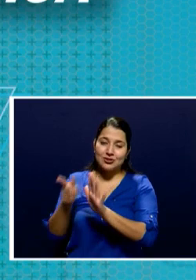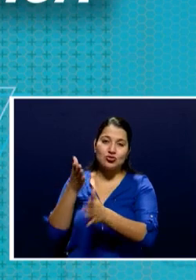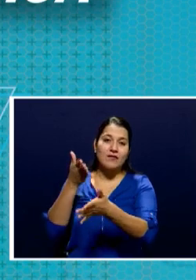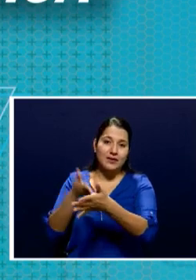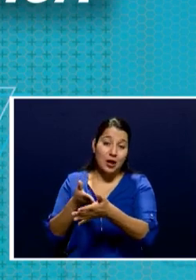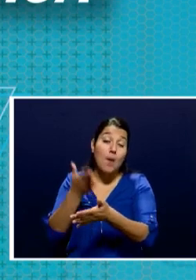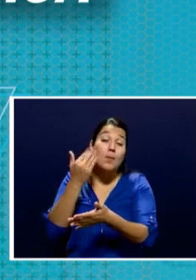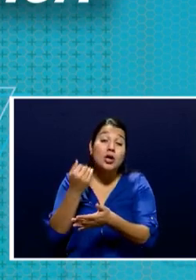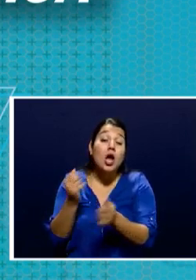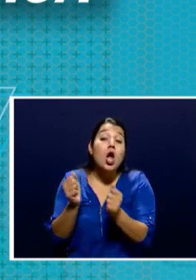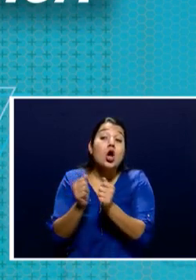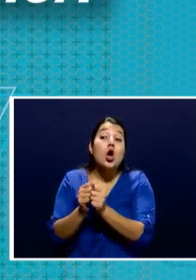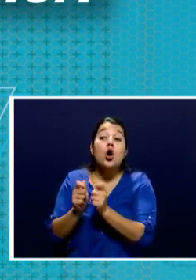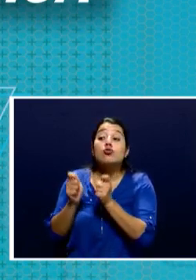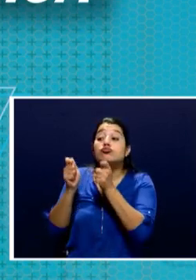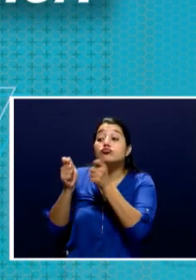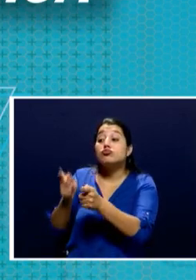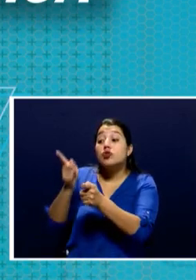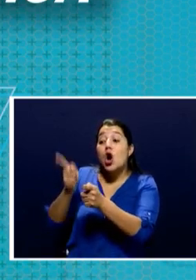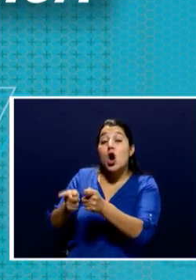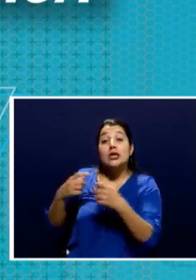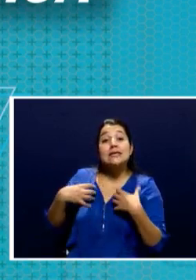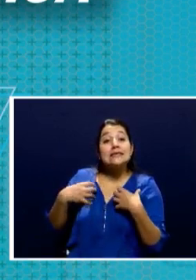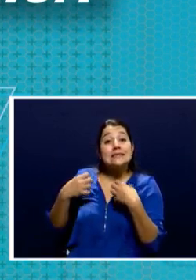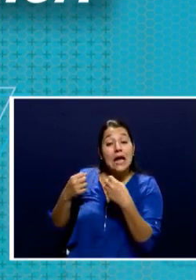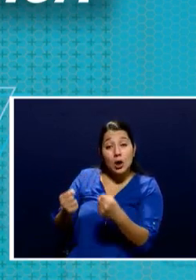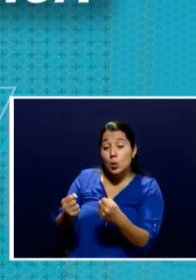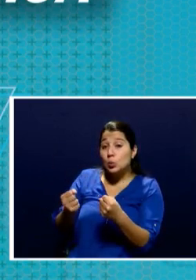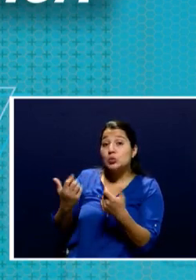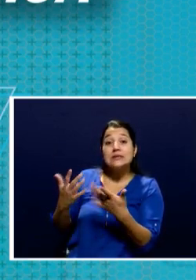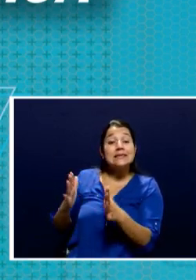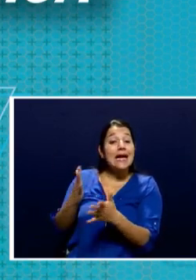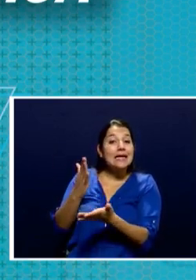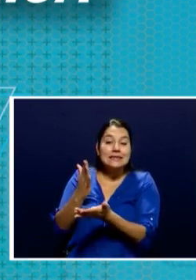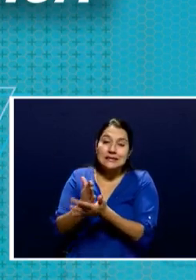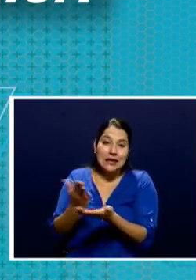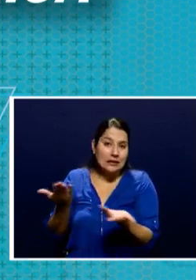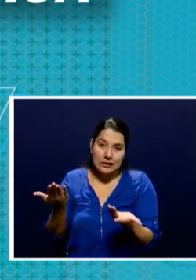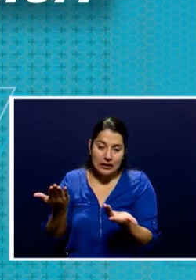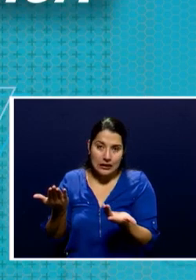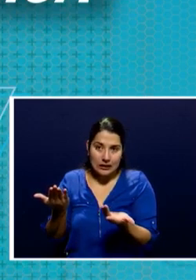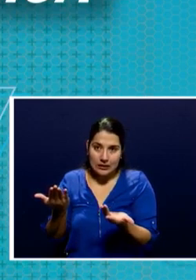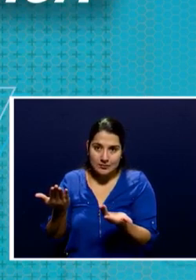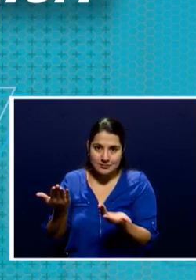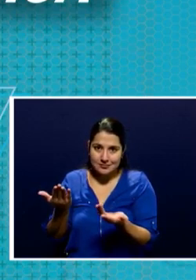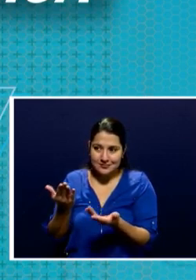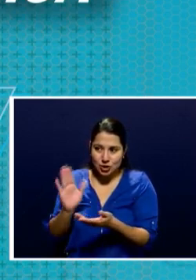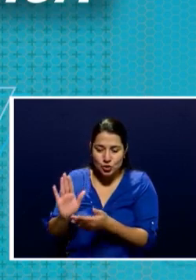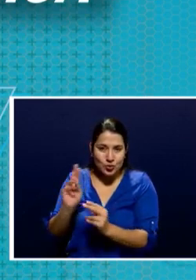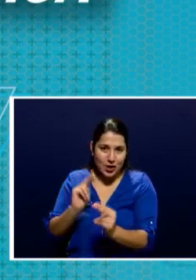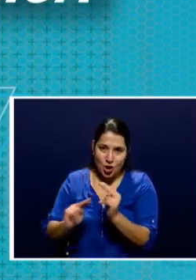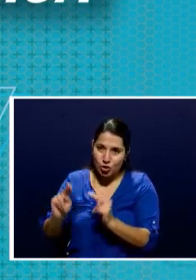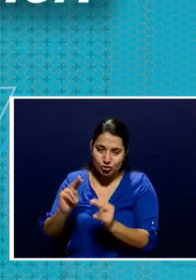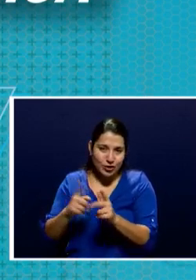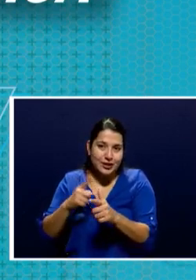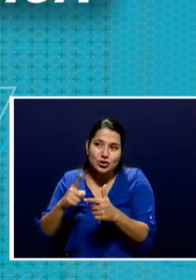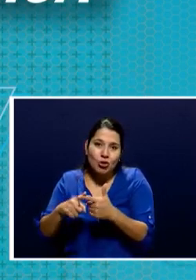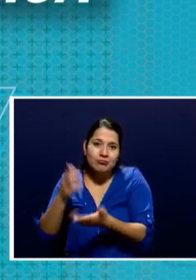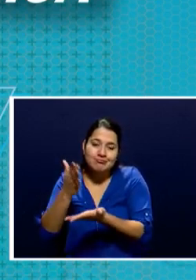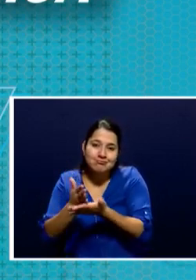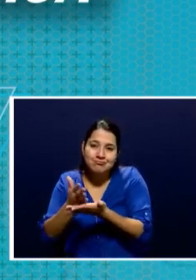la orden sanitaria pues ciertamente se detiene el percibir los ingresos, ¿verdad? Ahí tendríamos una afectación muy